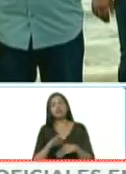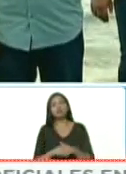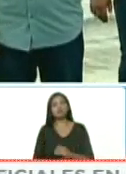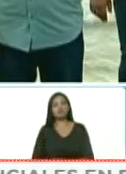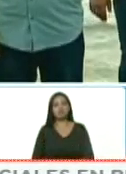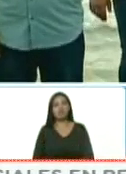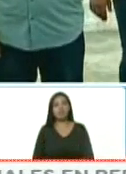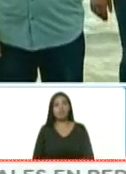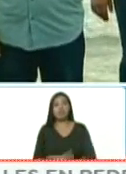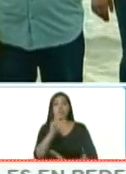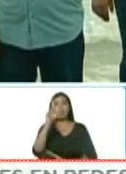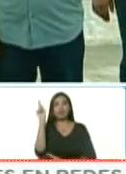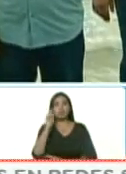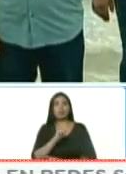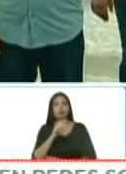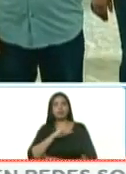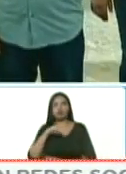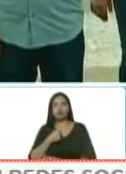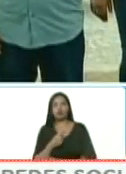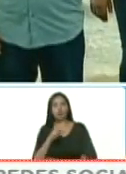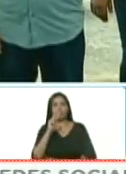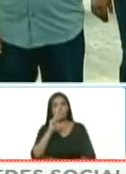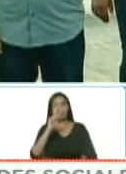lanzando el 3 y el 4.